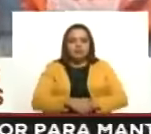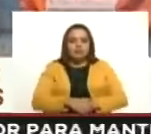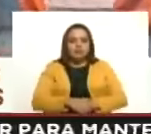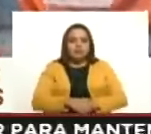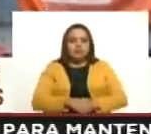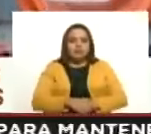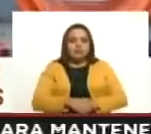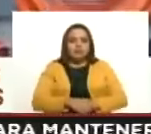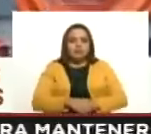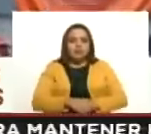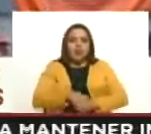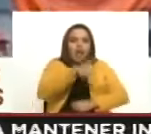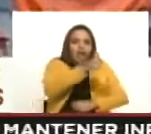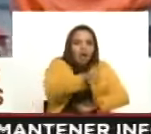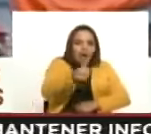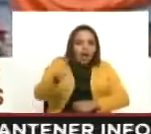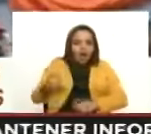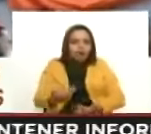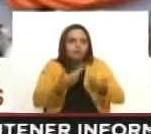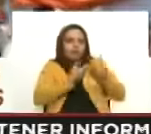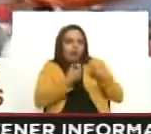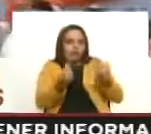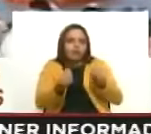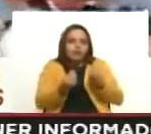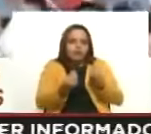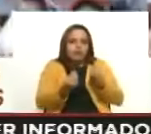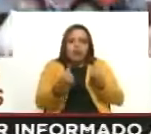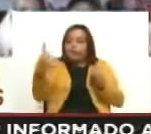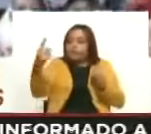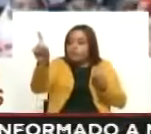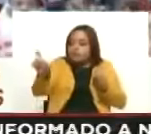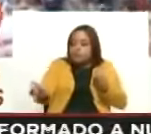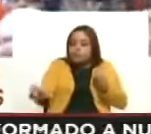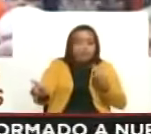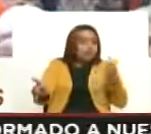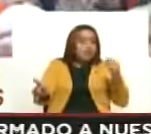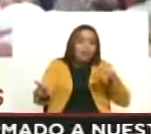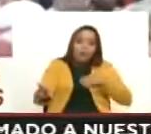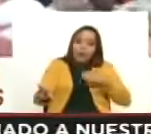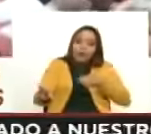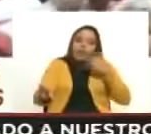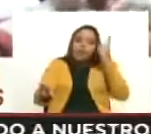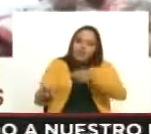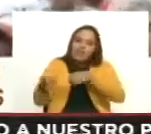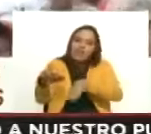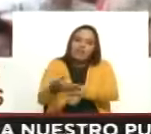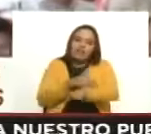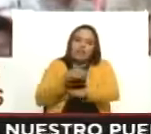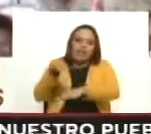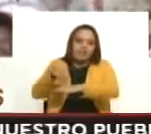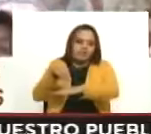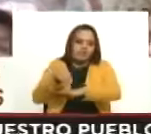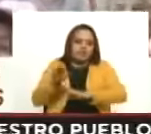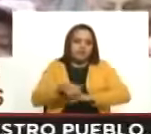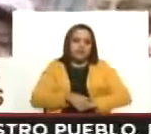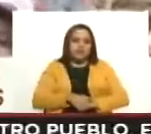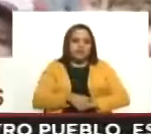Cada quien a lo que corresponde. Si hay alguien que no puede, tiene que decirlo con suficiente antelación.